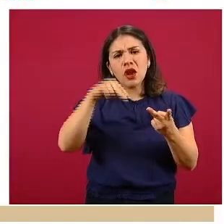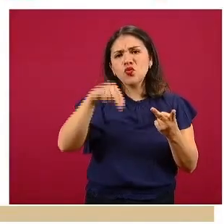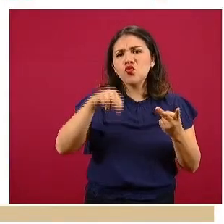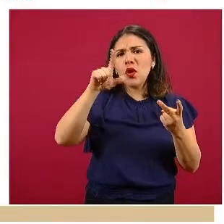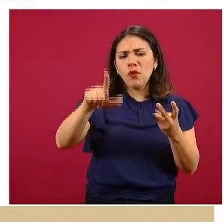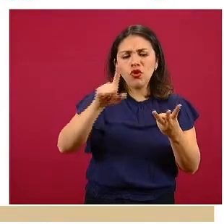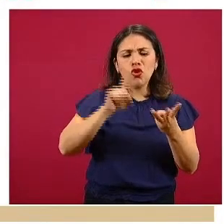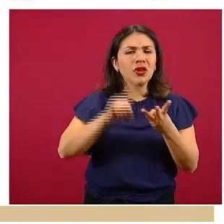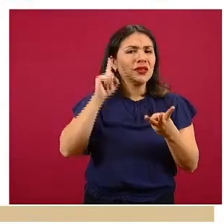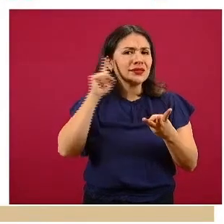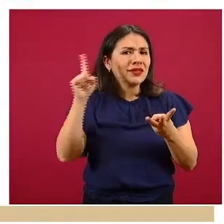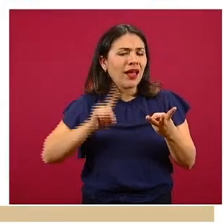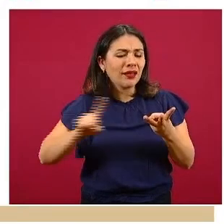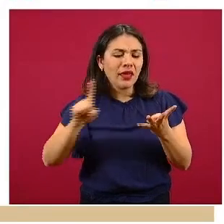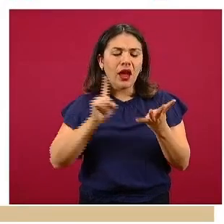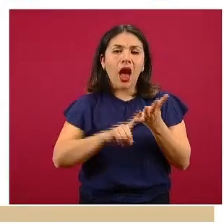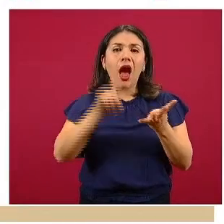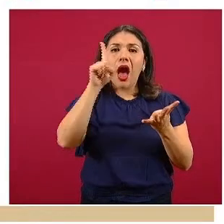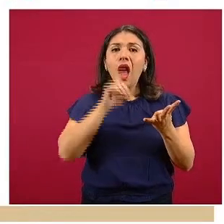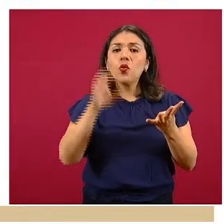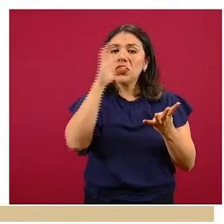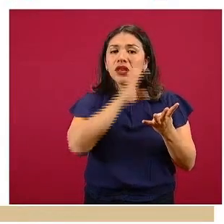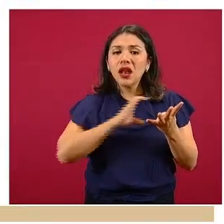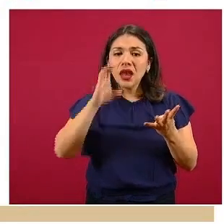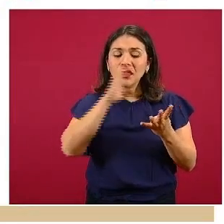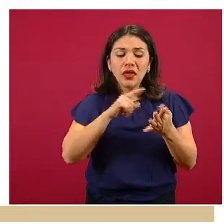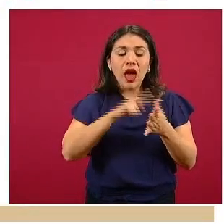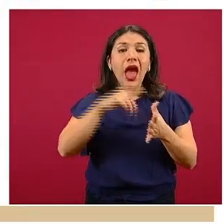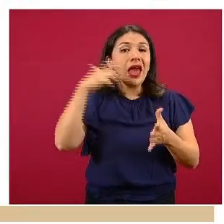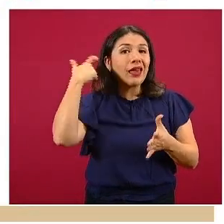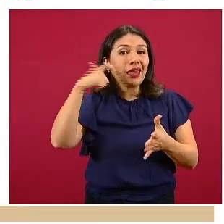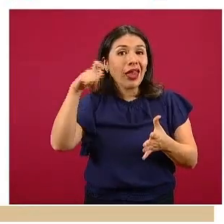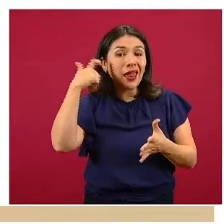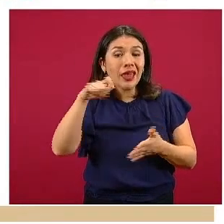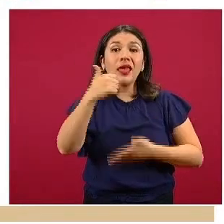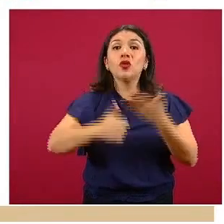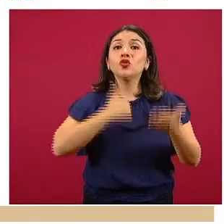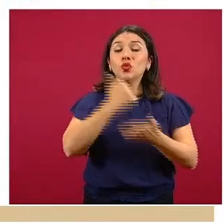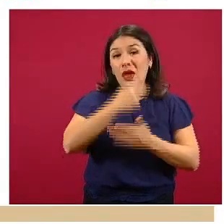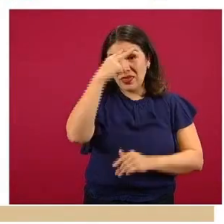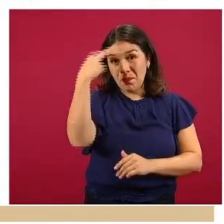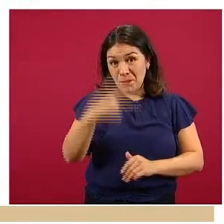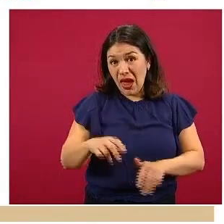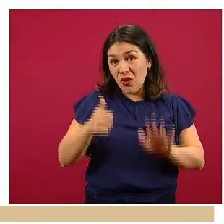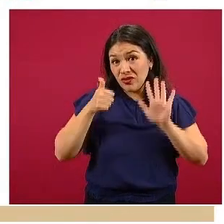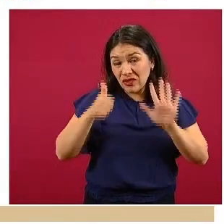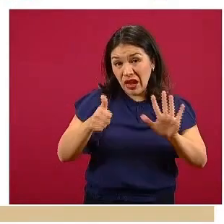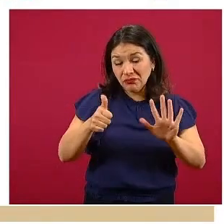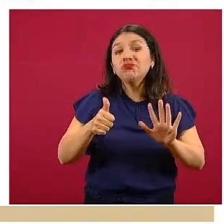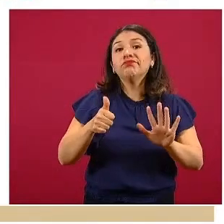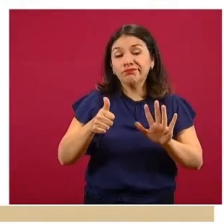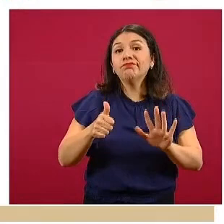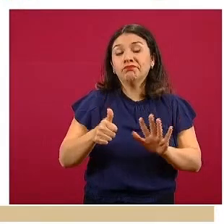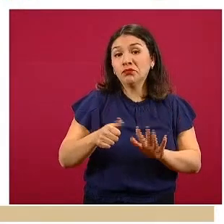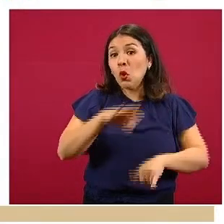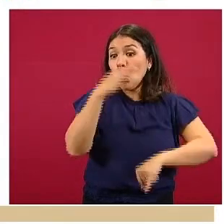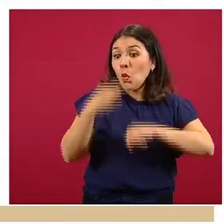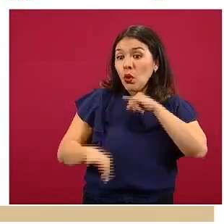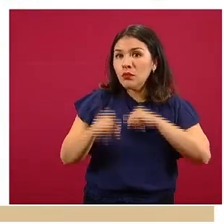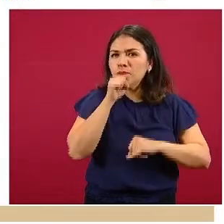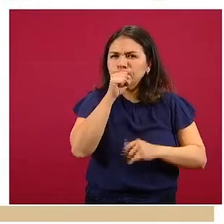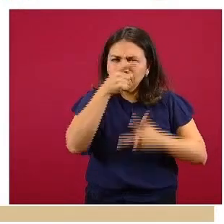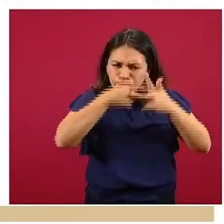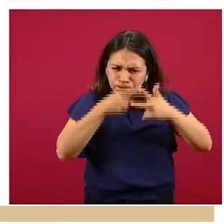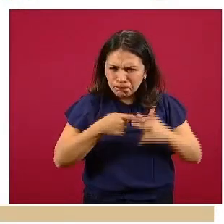León, Zacatecas, Aguascalientes, Querétaro y la Ciudad de México, que en la última medición